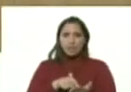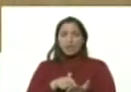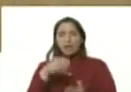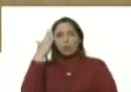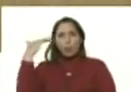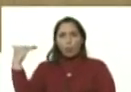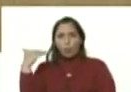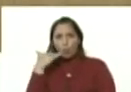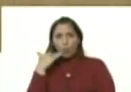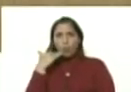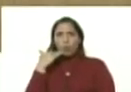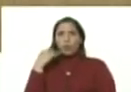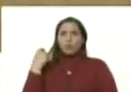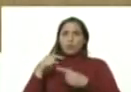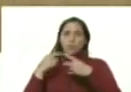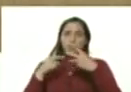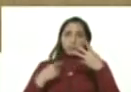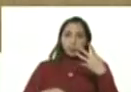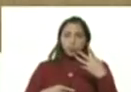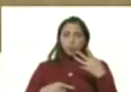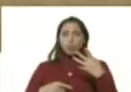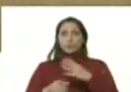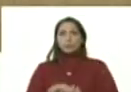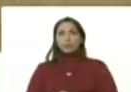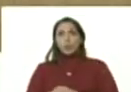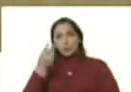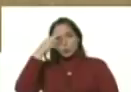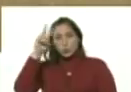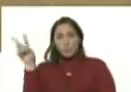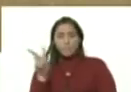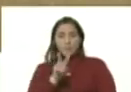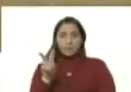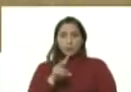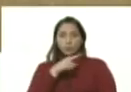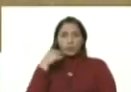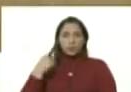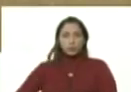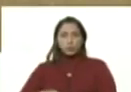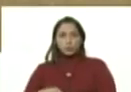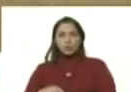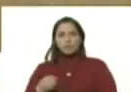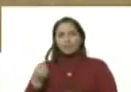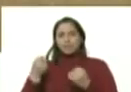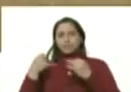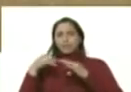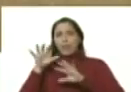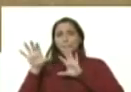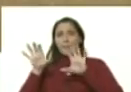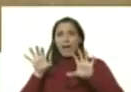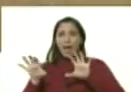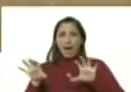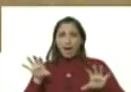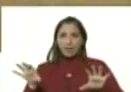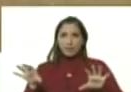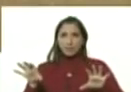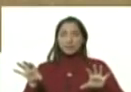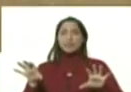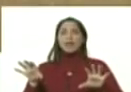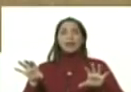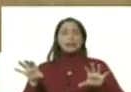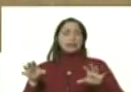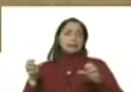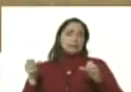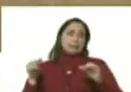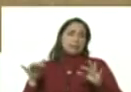de Burundi, de Sudán, de Cuba, de Venezuela, de Rusia, de tantos países que han sido unilateralmente